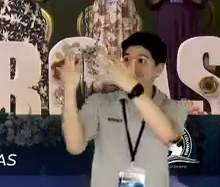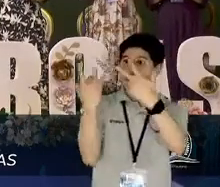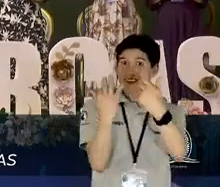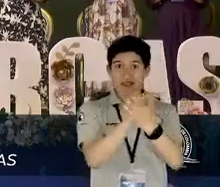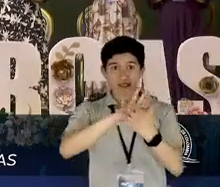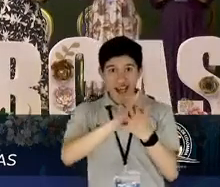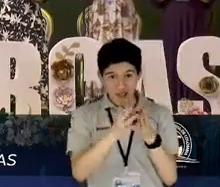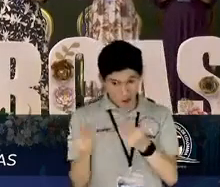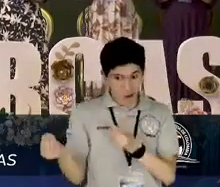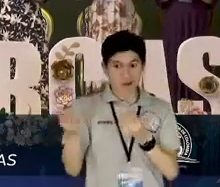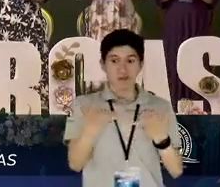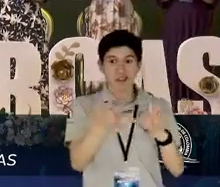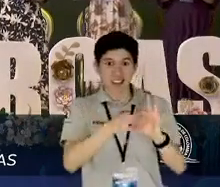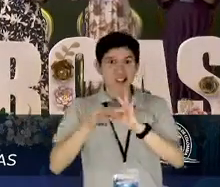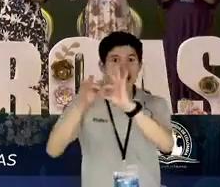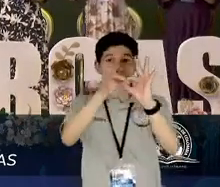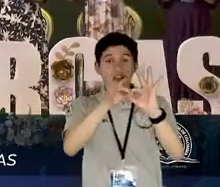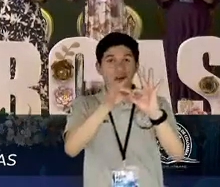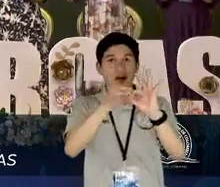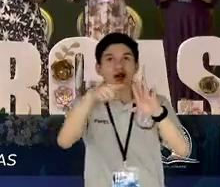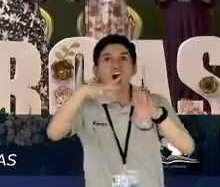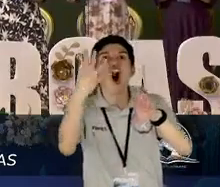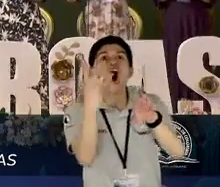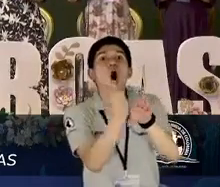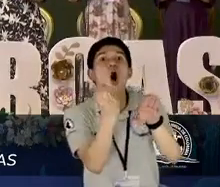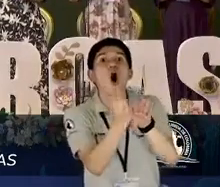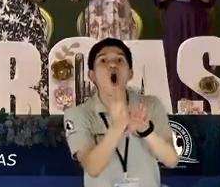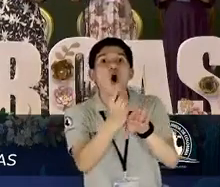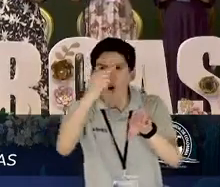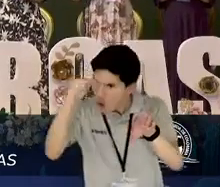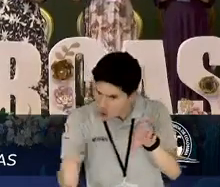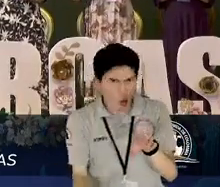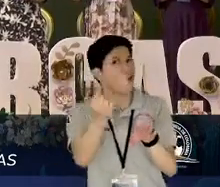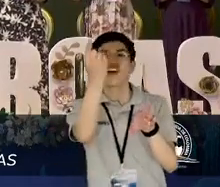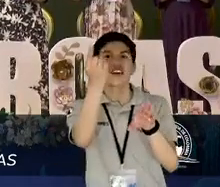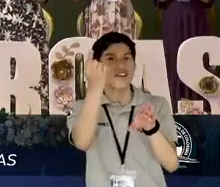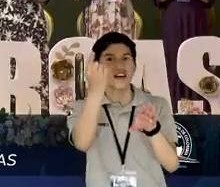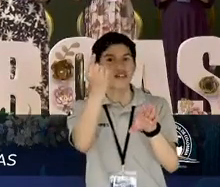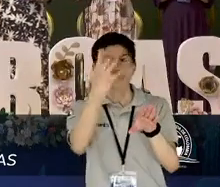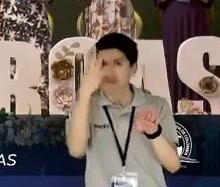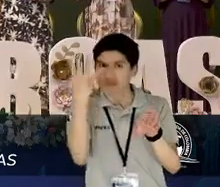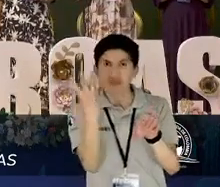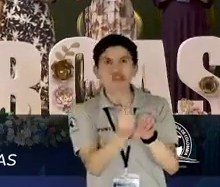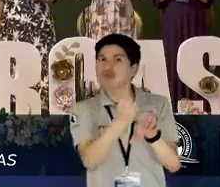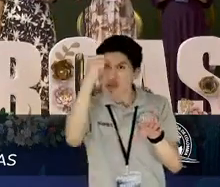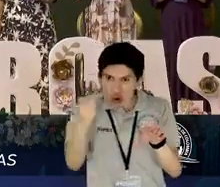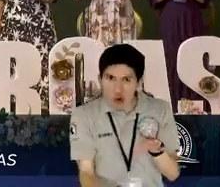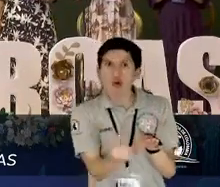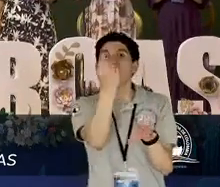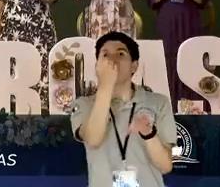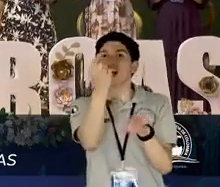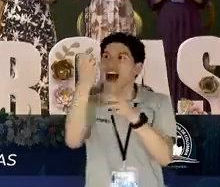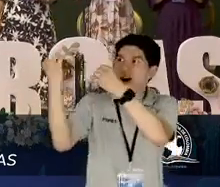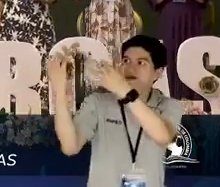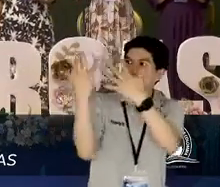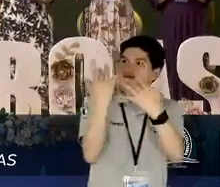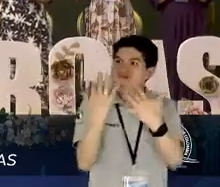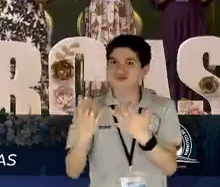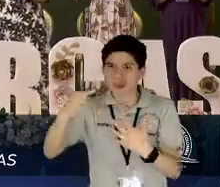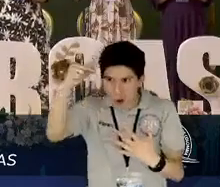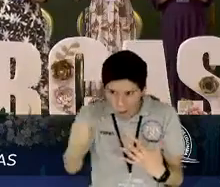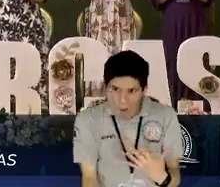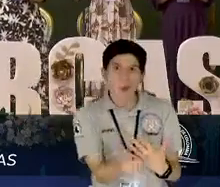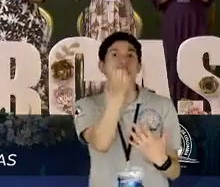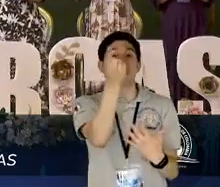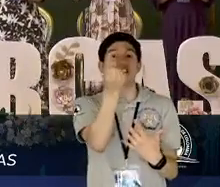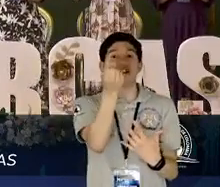dio. Solo hay una iglesia. Amén. Solo hay un Espíritu. Y Dios los llamó